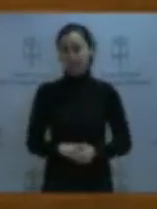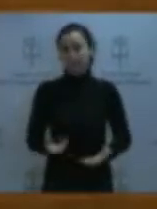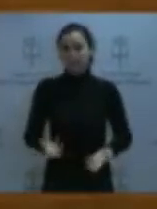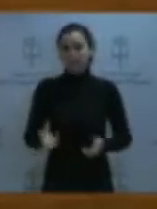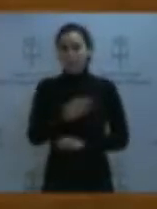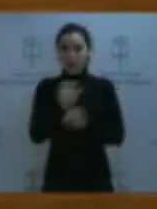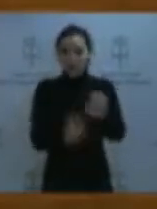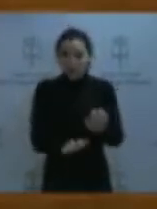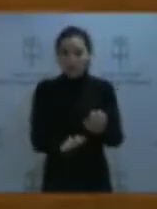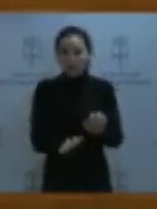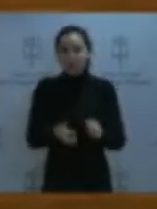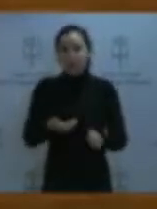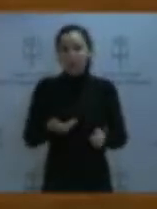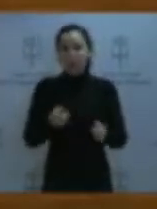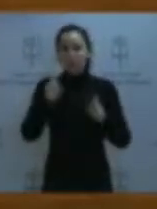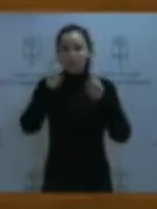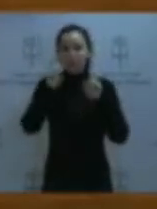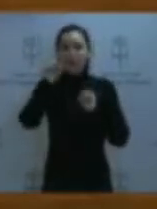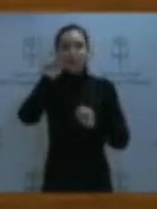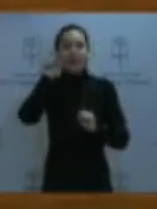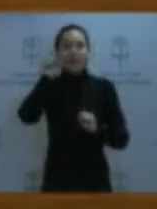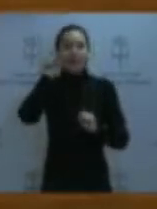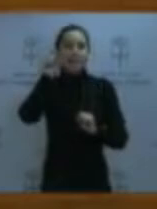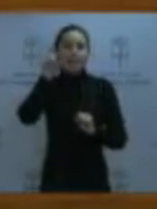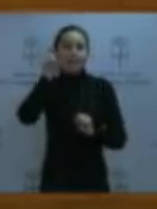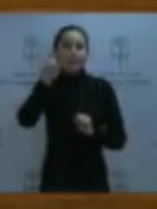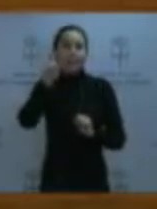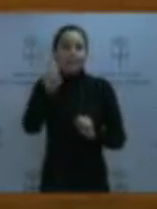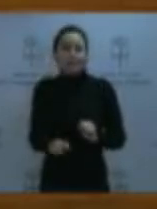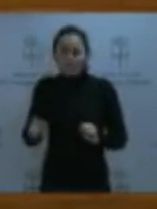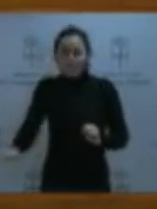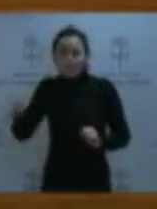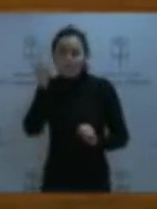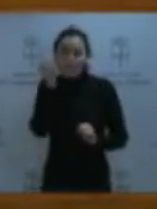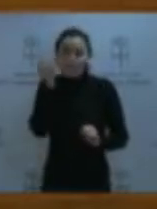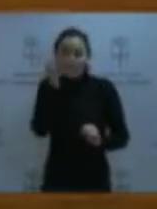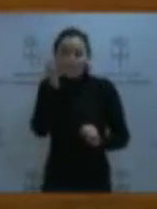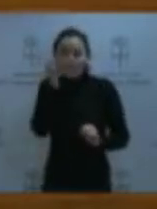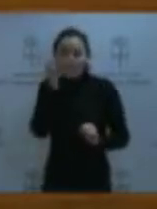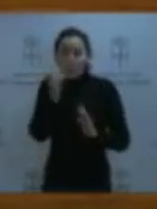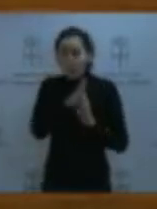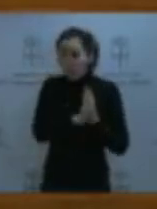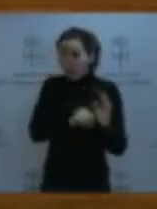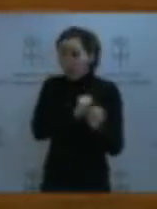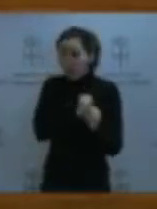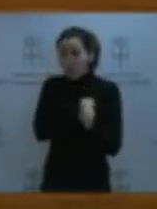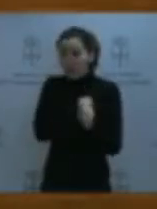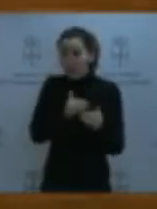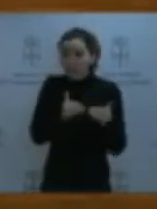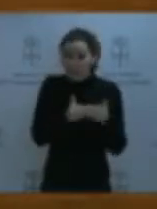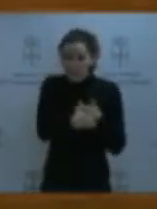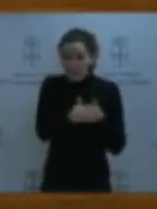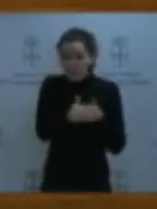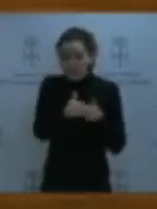Incertidumbre y precariedad para las educadoras, en su mayor parte mujeres, que no saben ni en qué condiciones laborales se van a encontrar cuando termine el